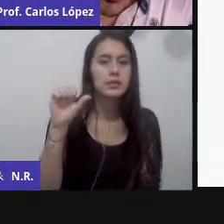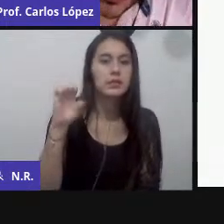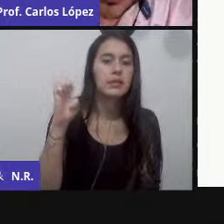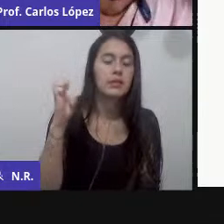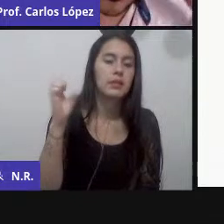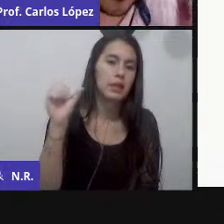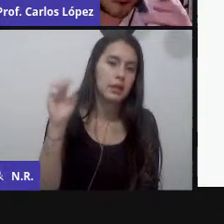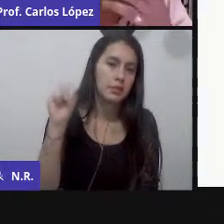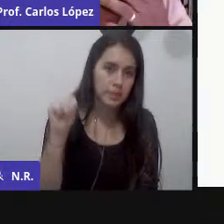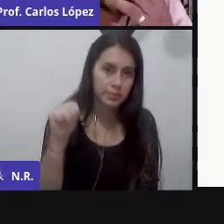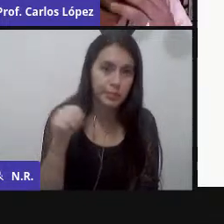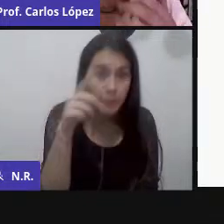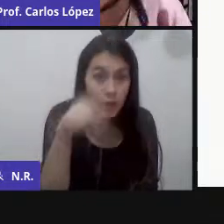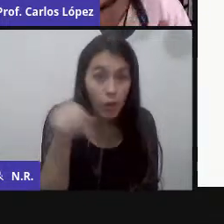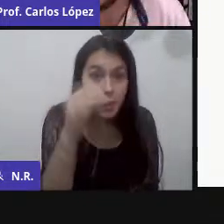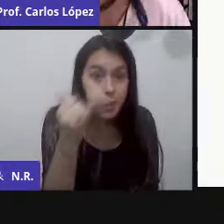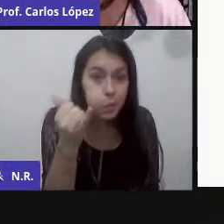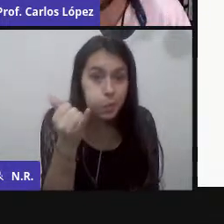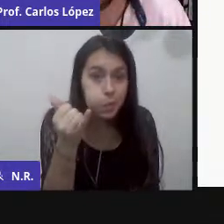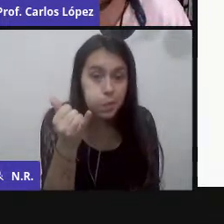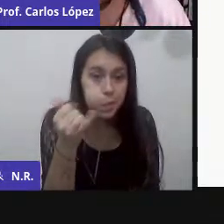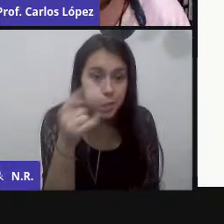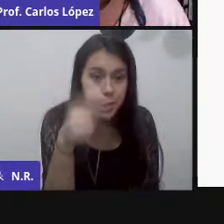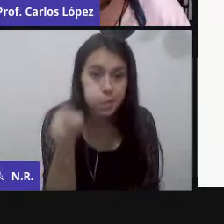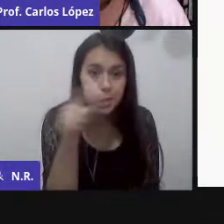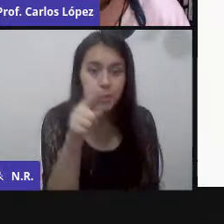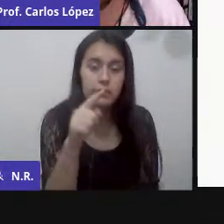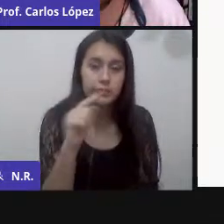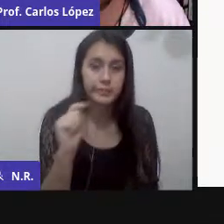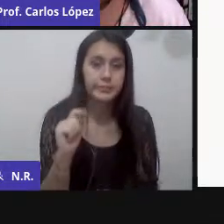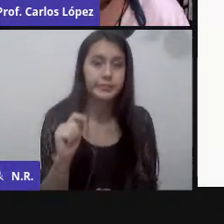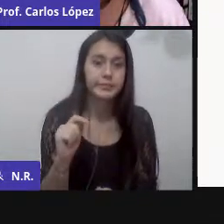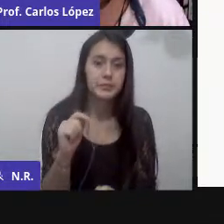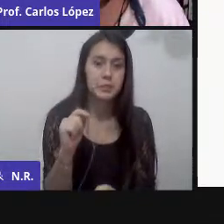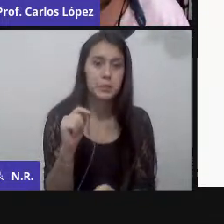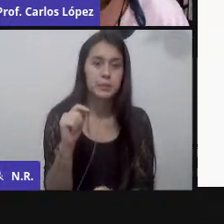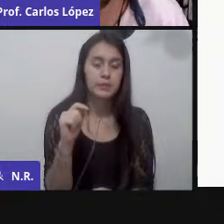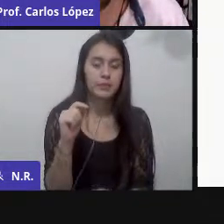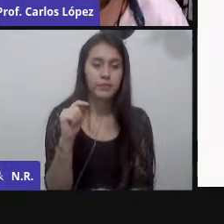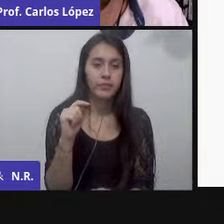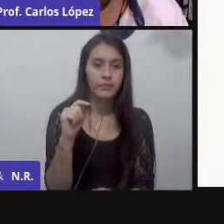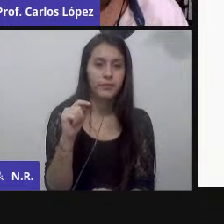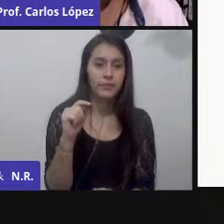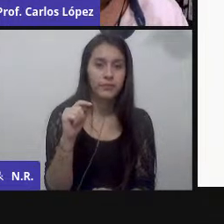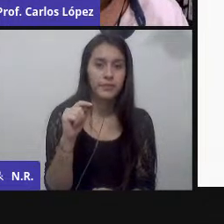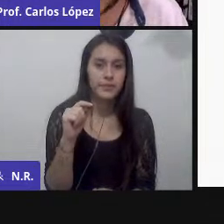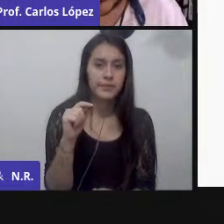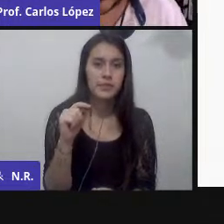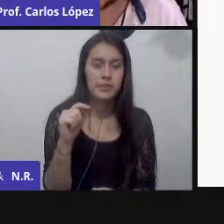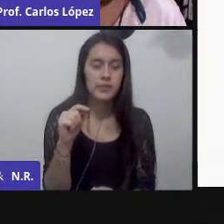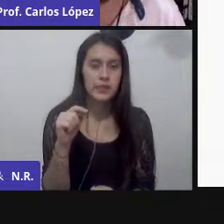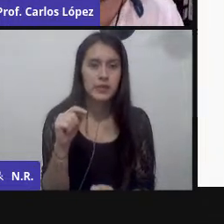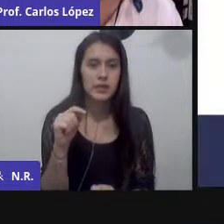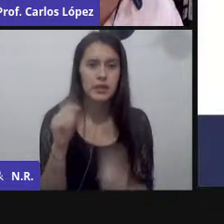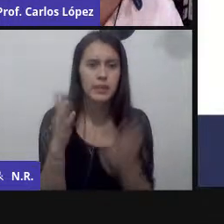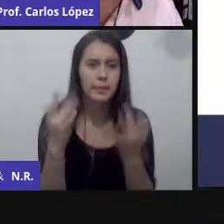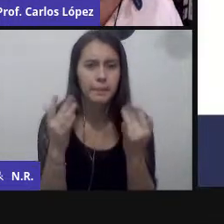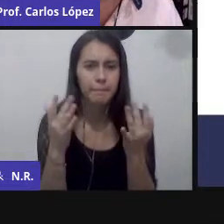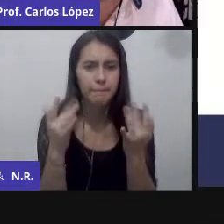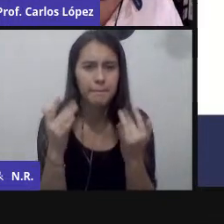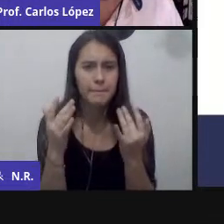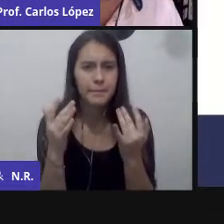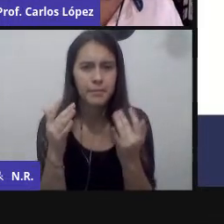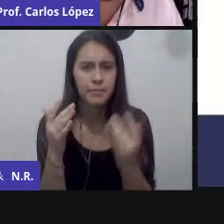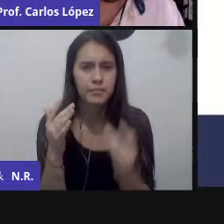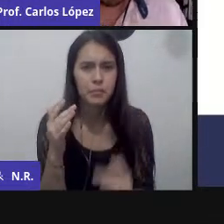que usted se mete, ahí lo estamos viendo, ¿sí? Sí, lo estamos viendo. Ay, Dios, me voy a salir. Espero que no me salga